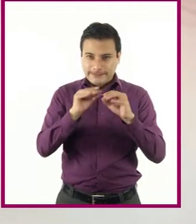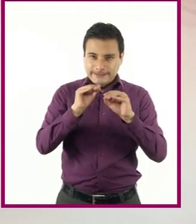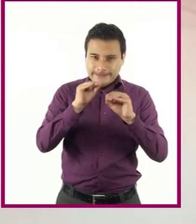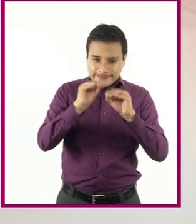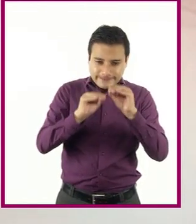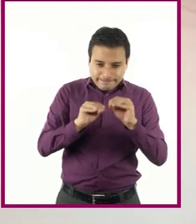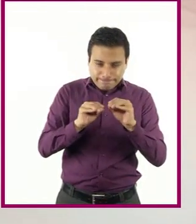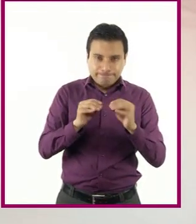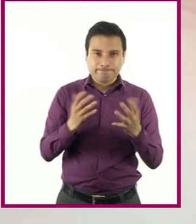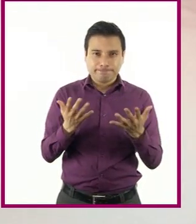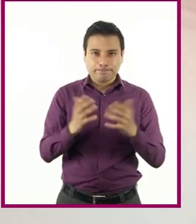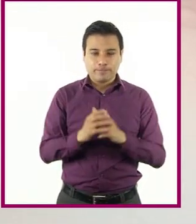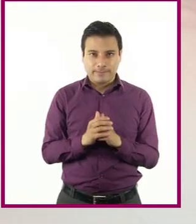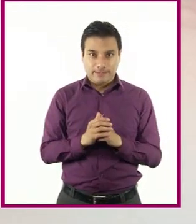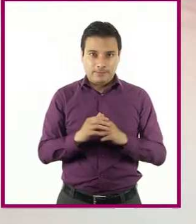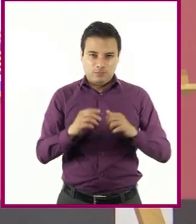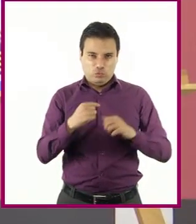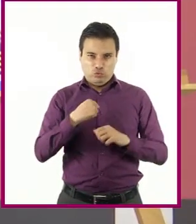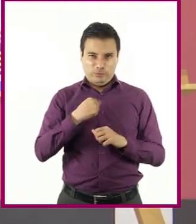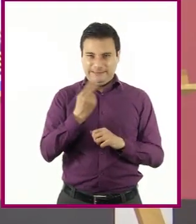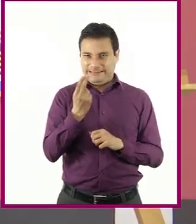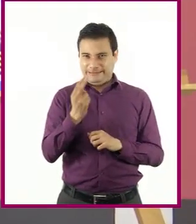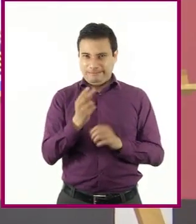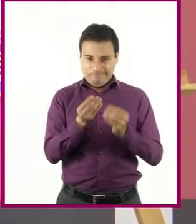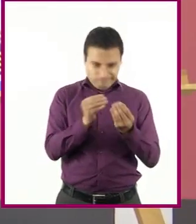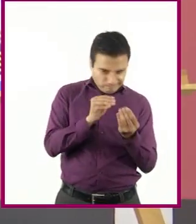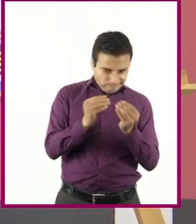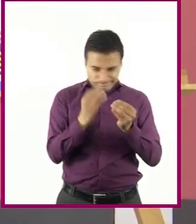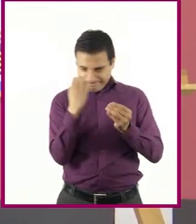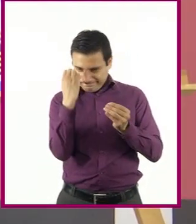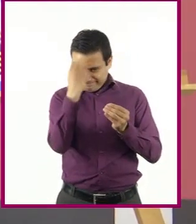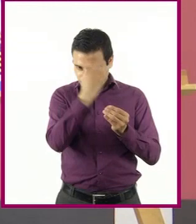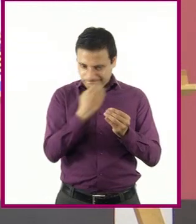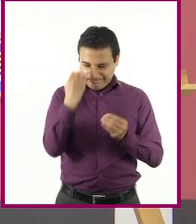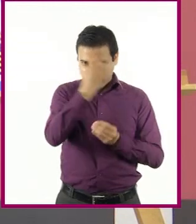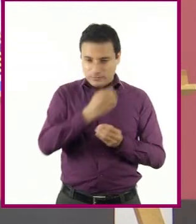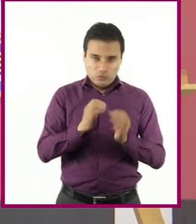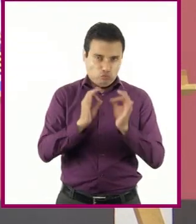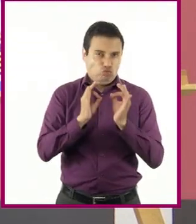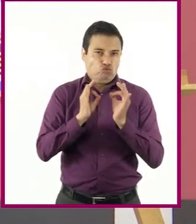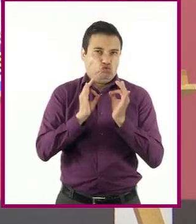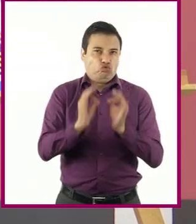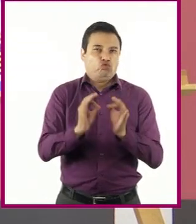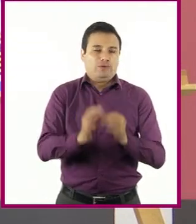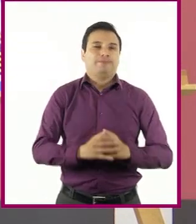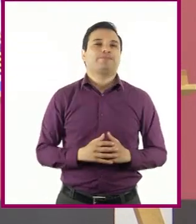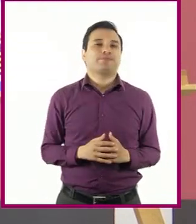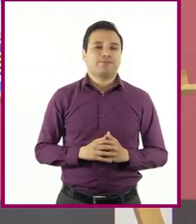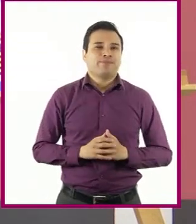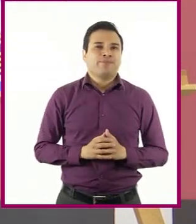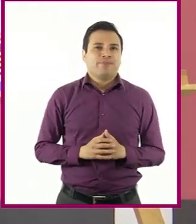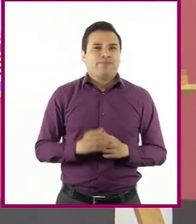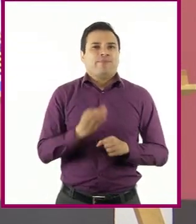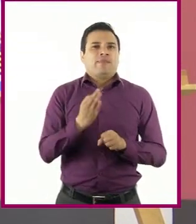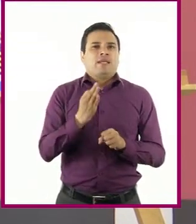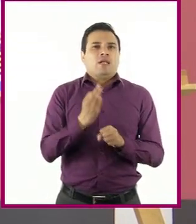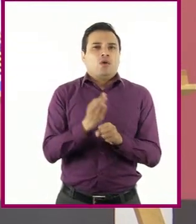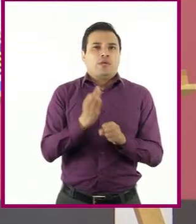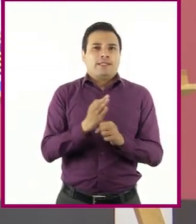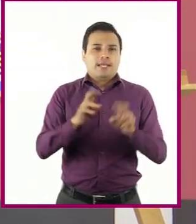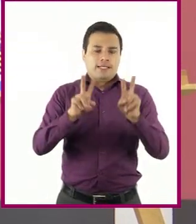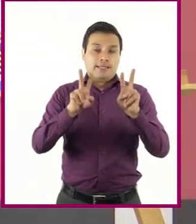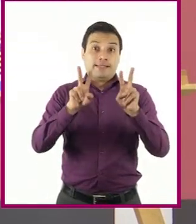revisión de muchos ojos expertos. Para ayudarnos a comprender y desarrollar este tema tan importante